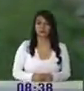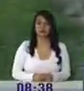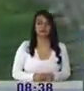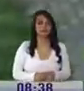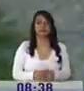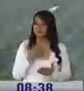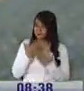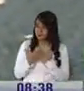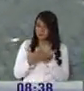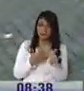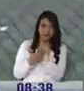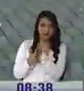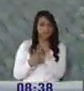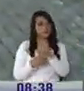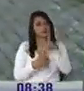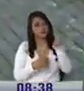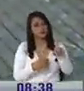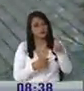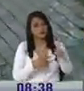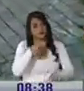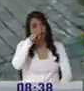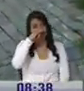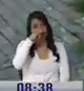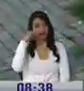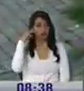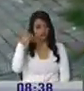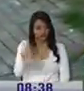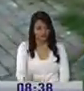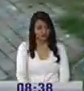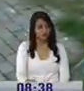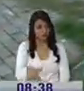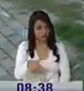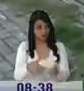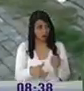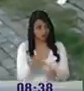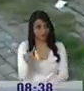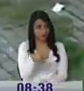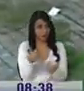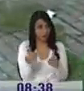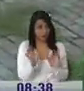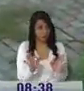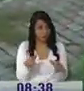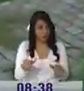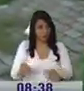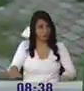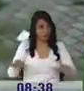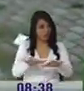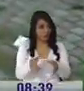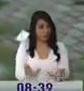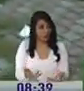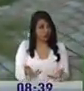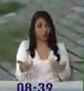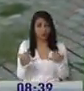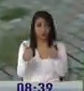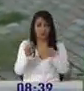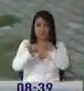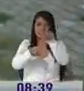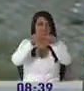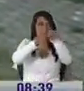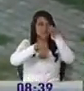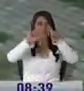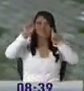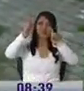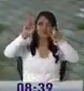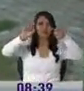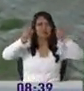moradores ustedes me decían que tienen niños pequeños es un problema que realmente vengan y jueguen en este lugar porque los juegos están oxidados e